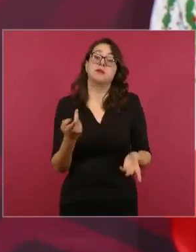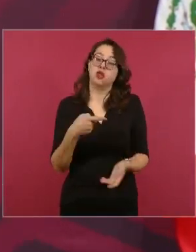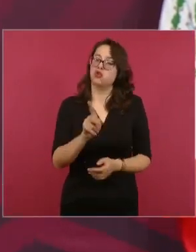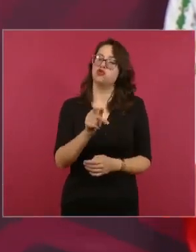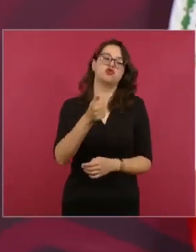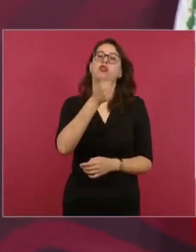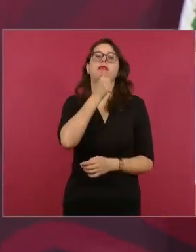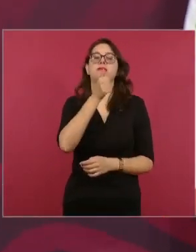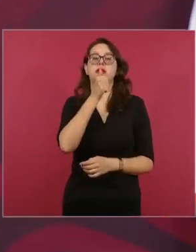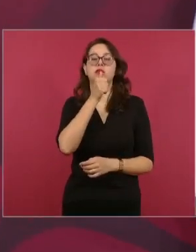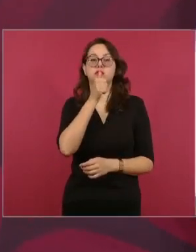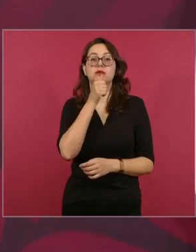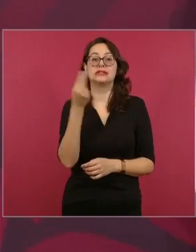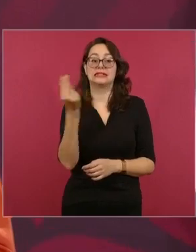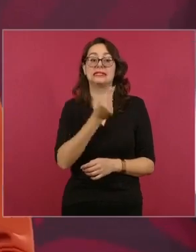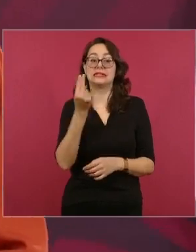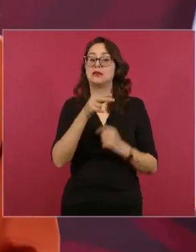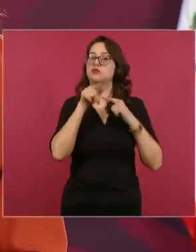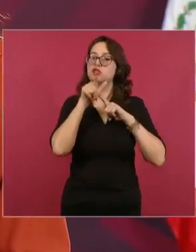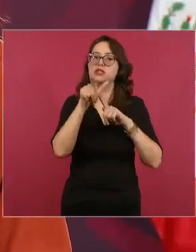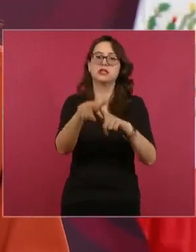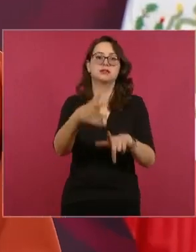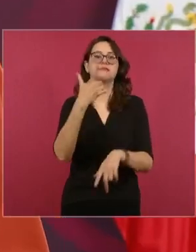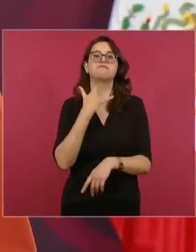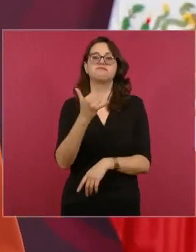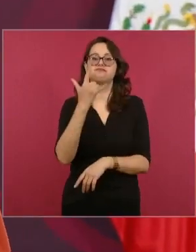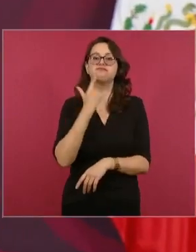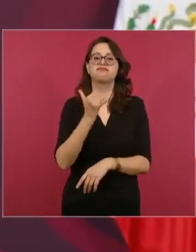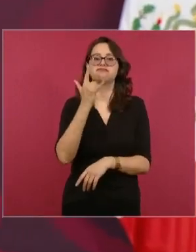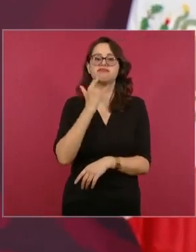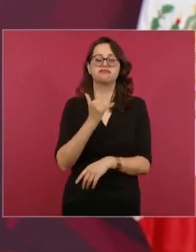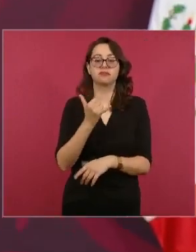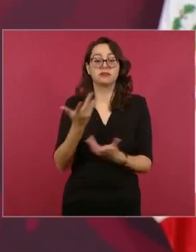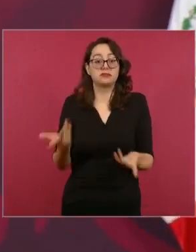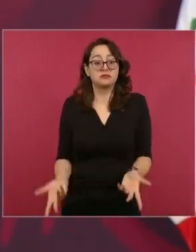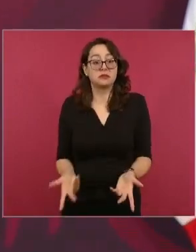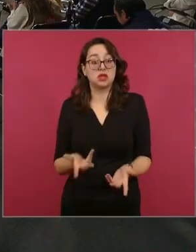visto, se identifica